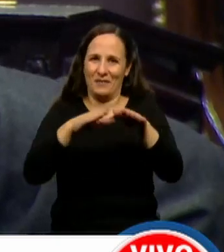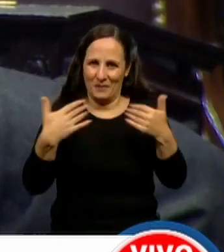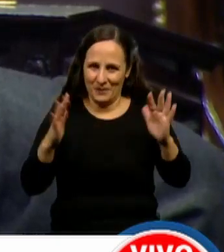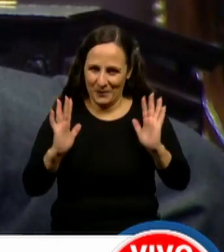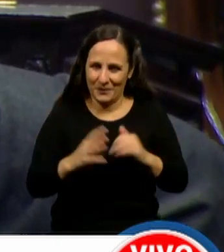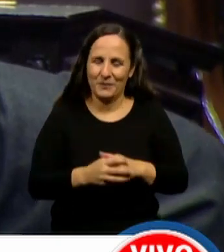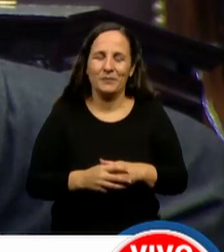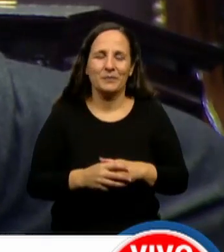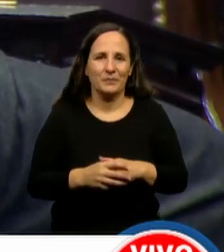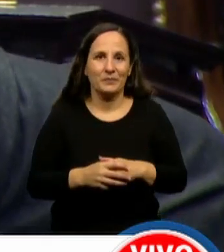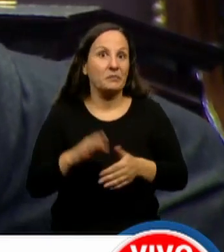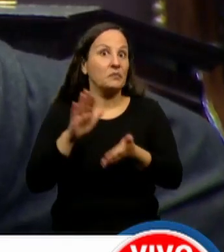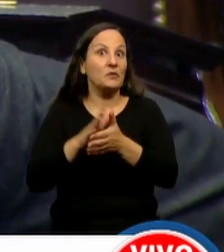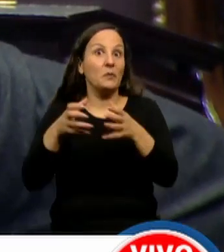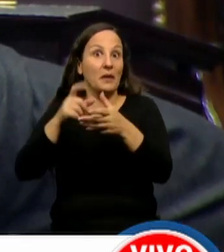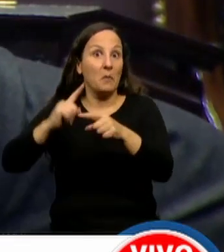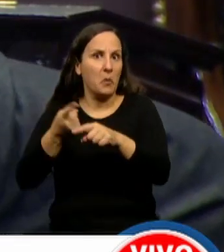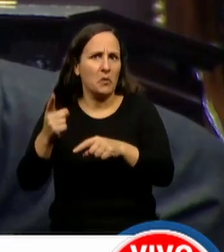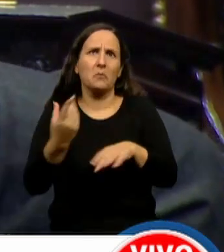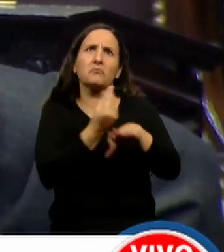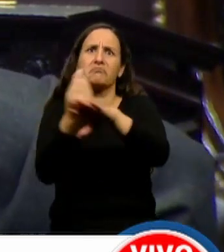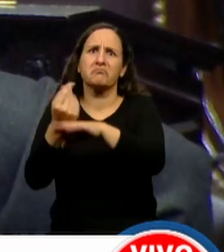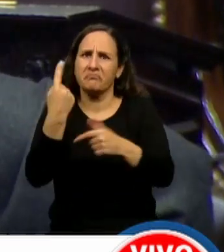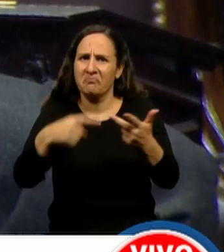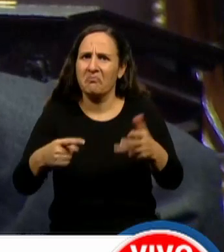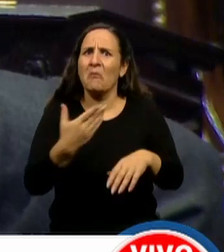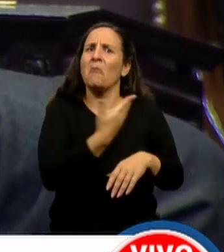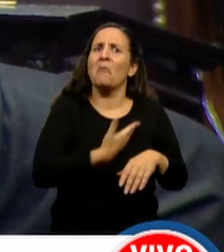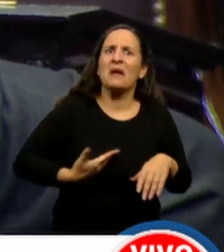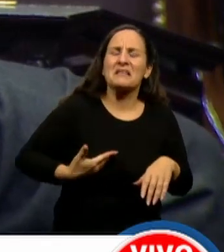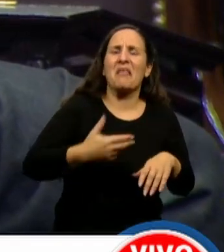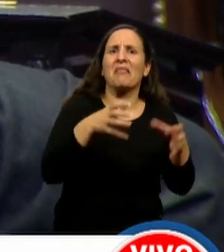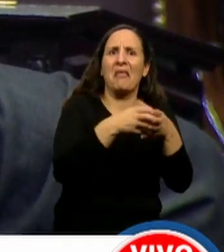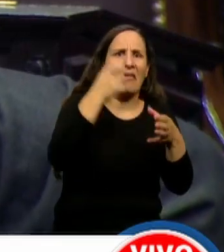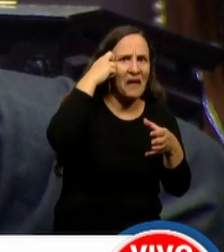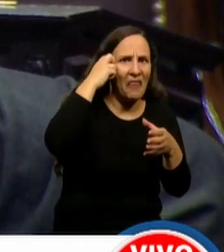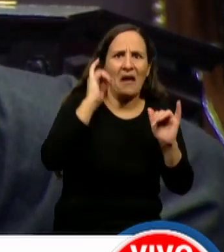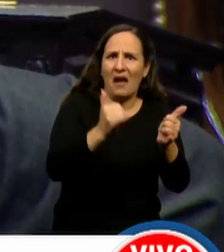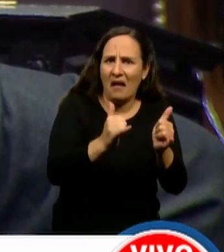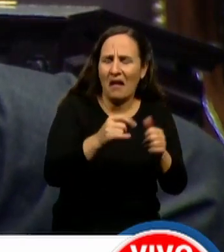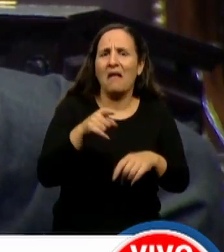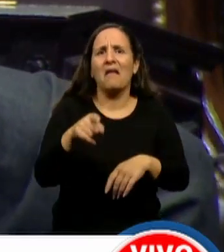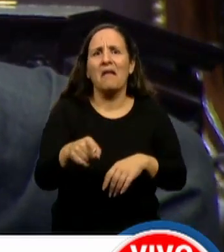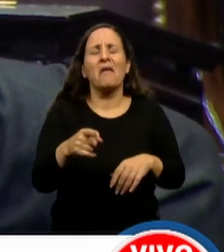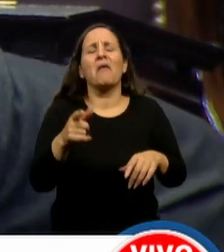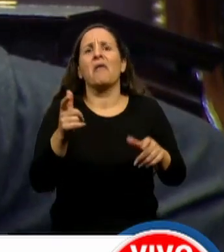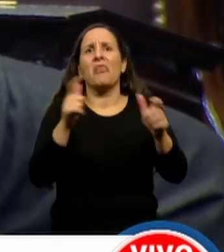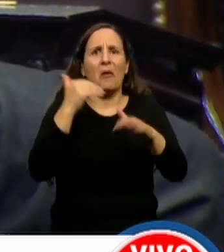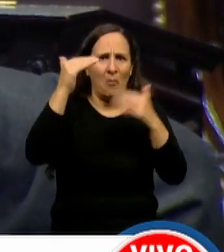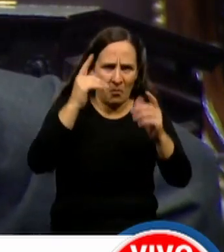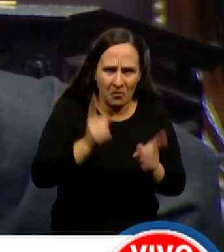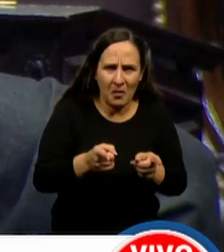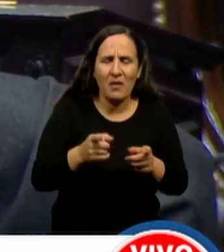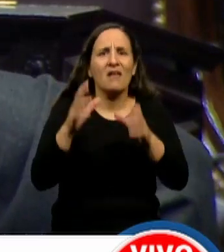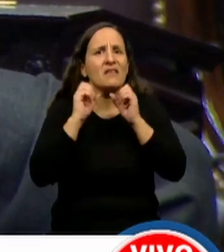En lo partidario ocupó casi todos los cargos. Fue presidente de la Juventud Radical Provincial, del Comité Provincial de Mayores,